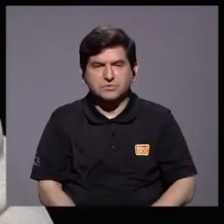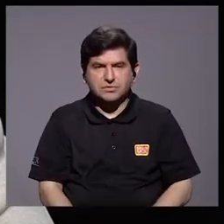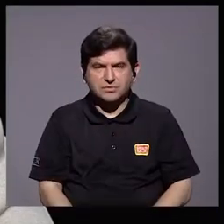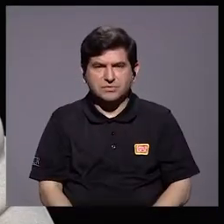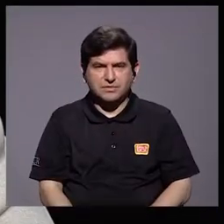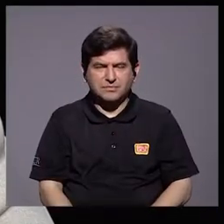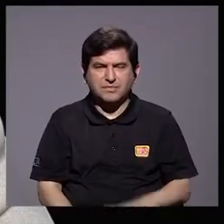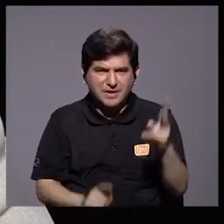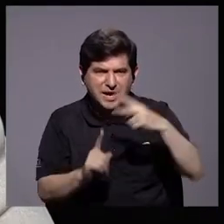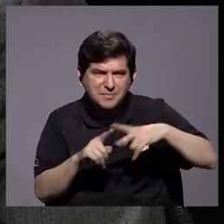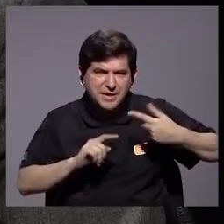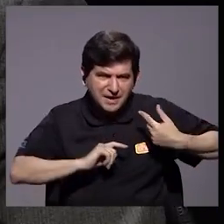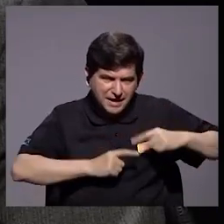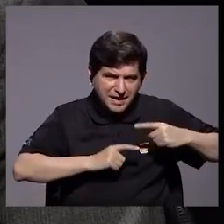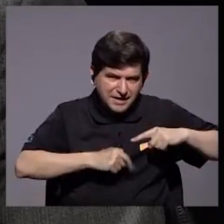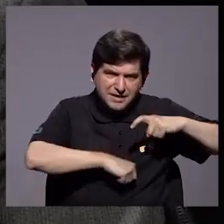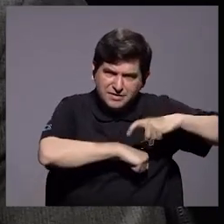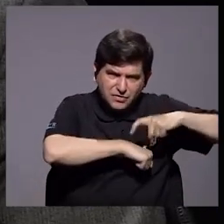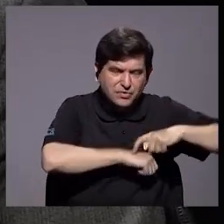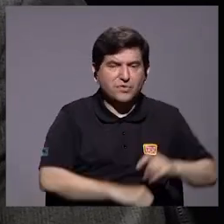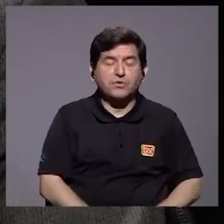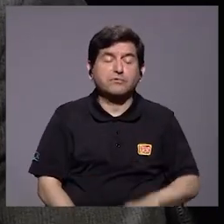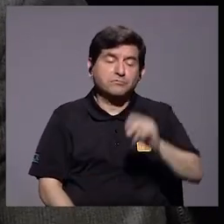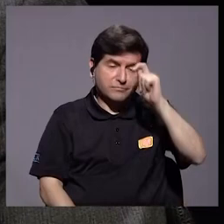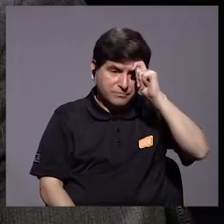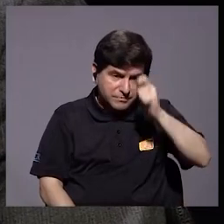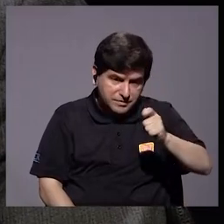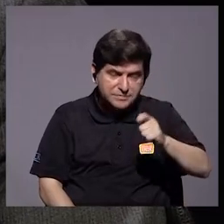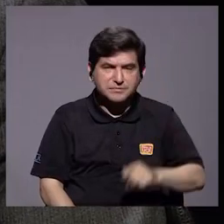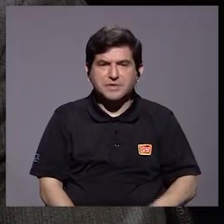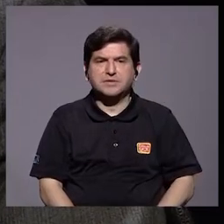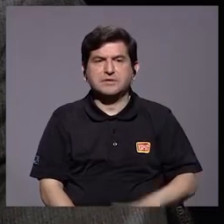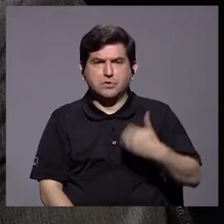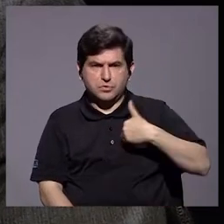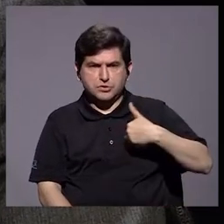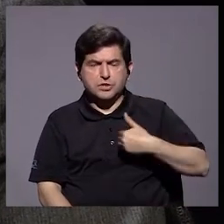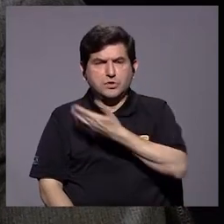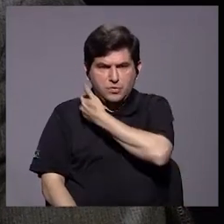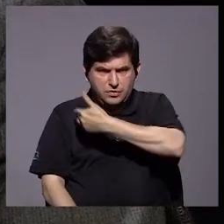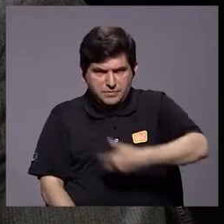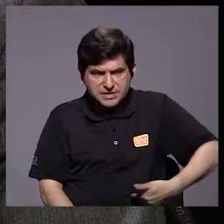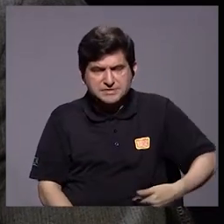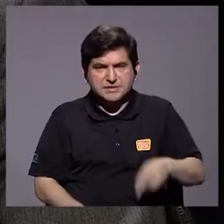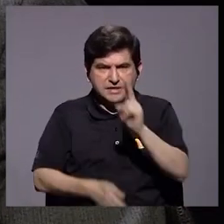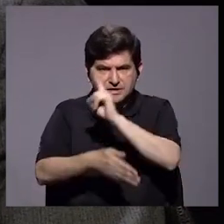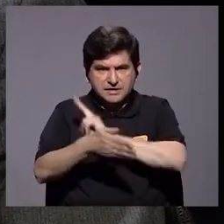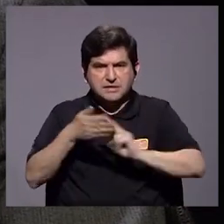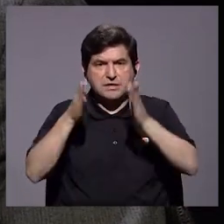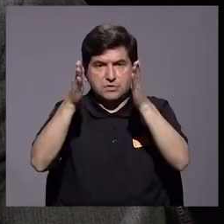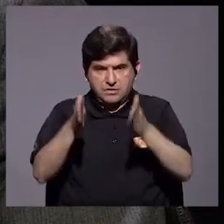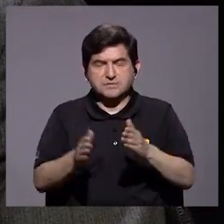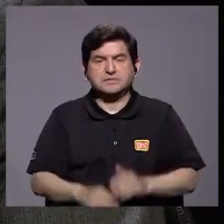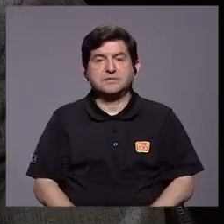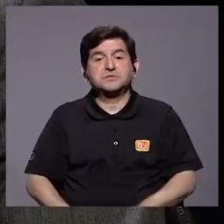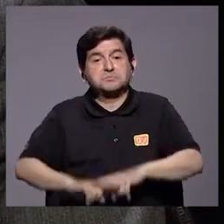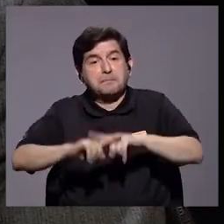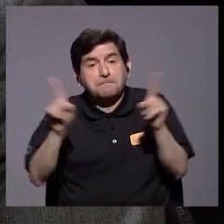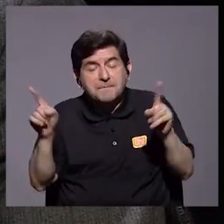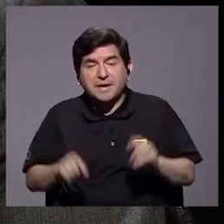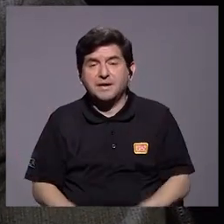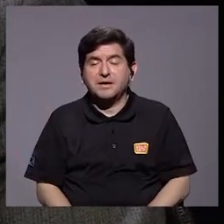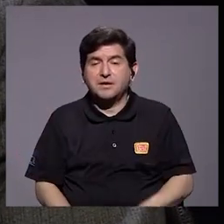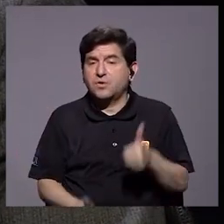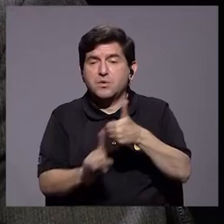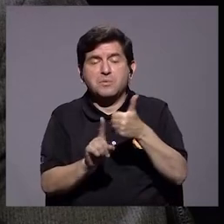y claro hay un respeto porque entiendo que el señor el presidente de universitarios nacidos y sin embargo ese mismo día